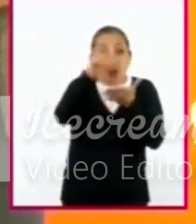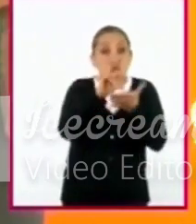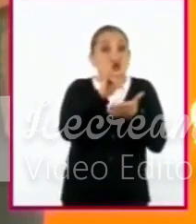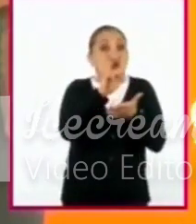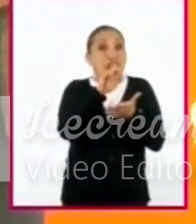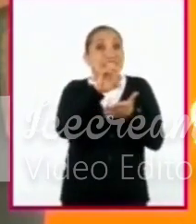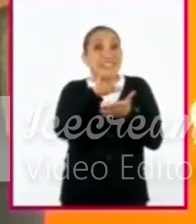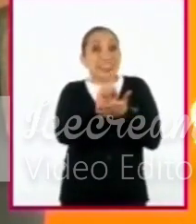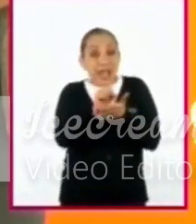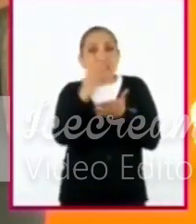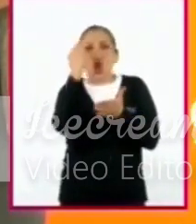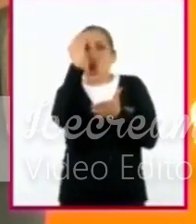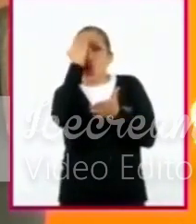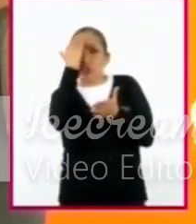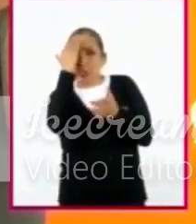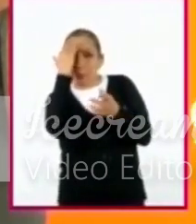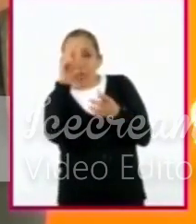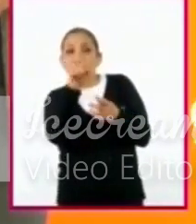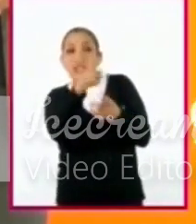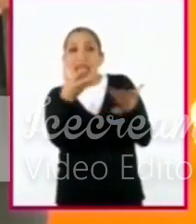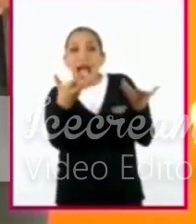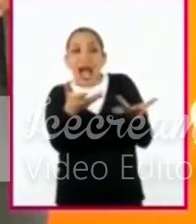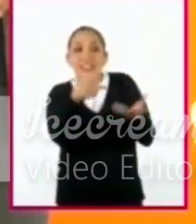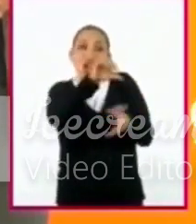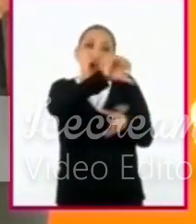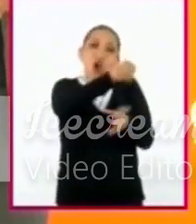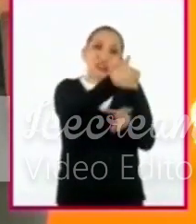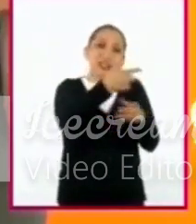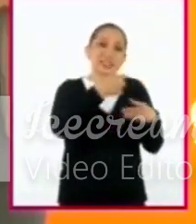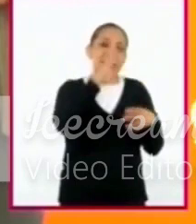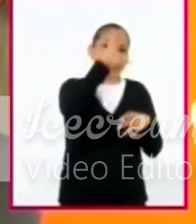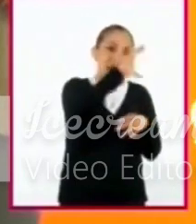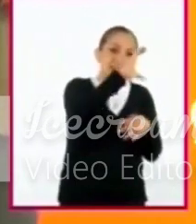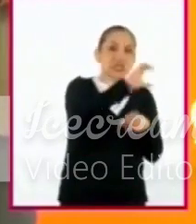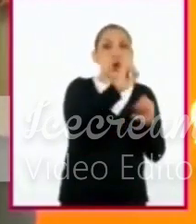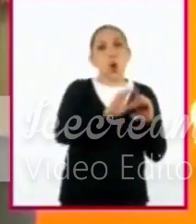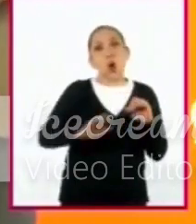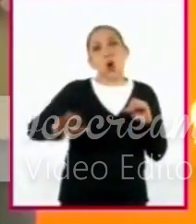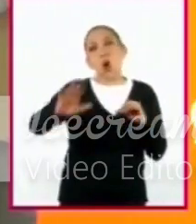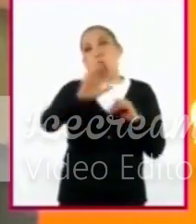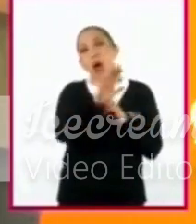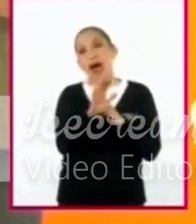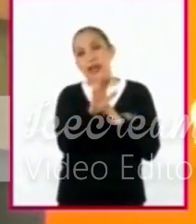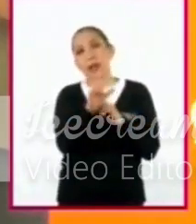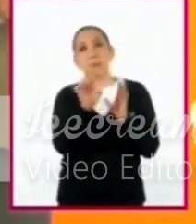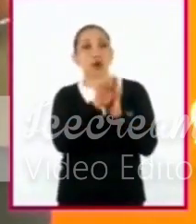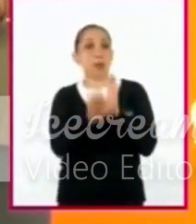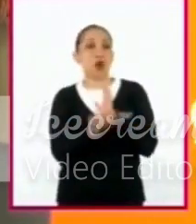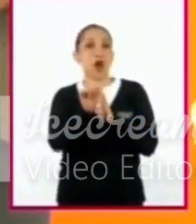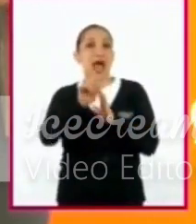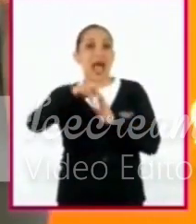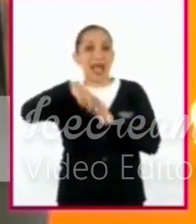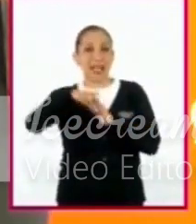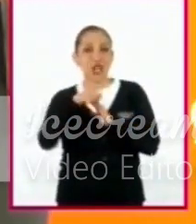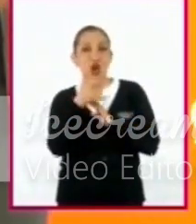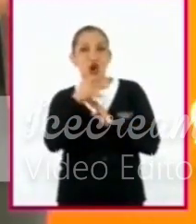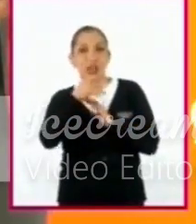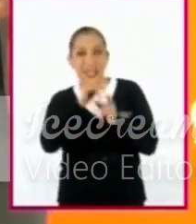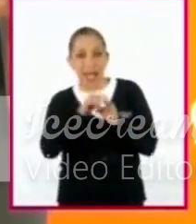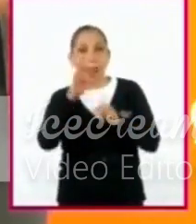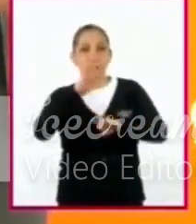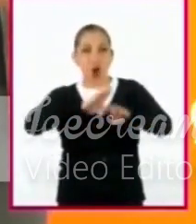información los conocimientos que producen otras ciencias y disciplinas, como la arqueología, la